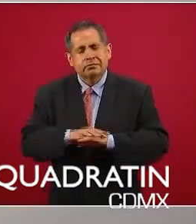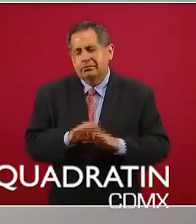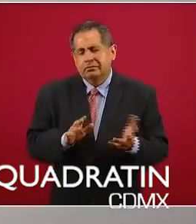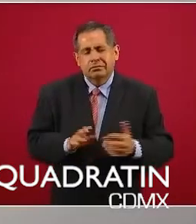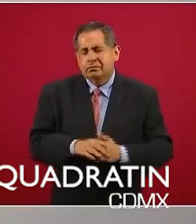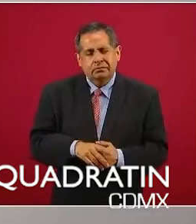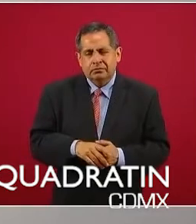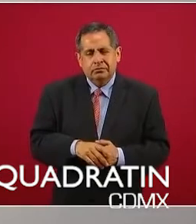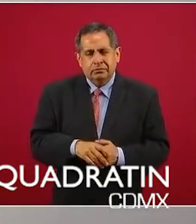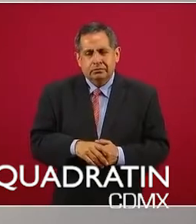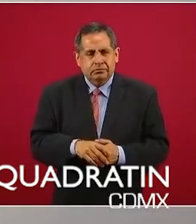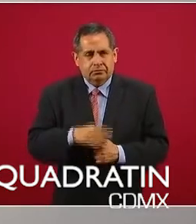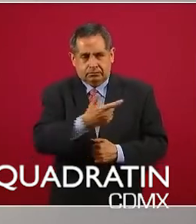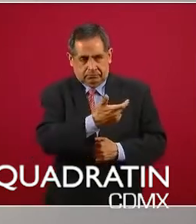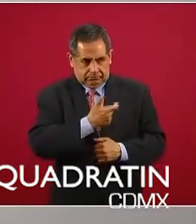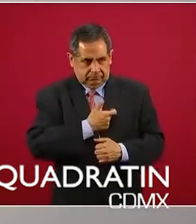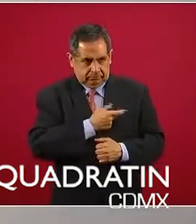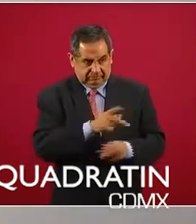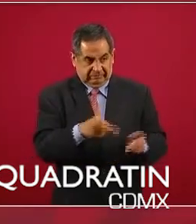ya puedes